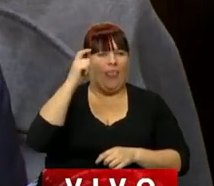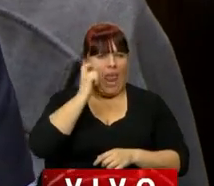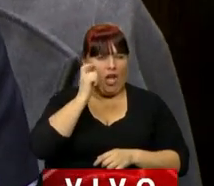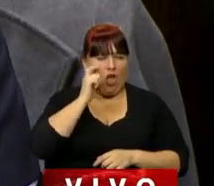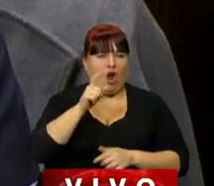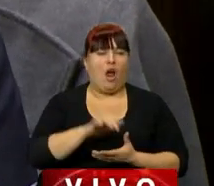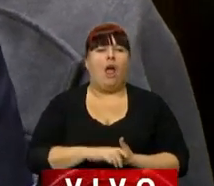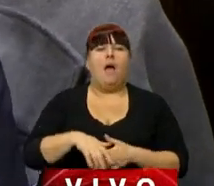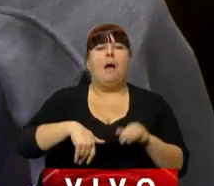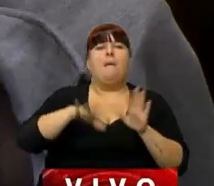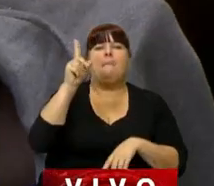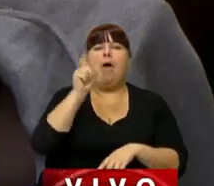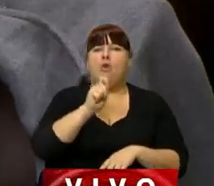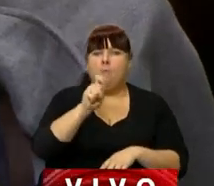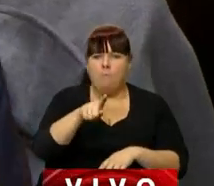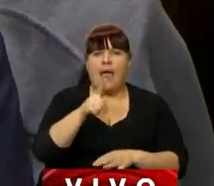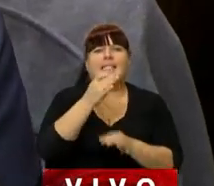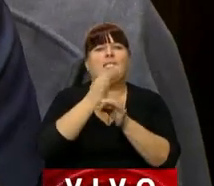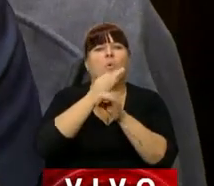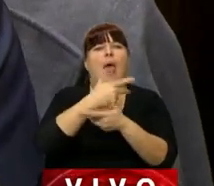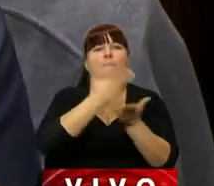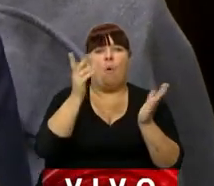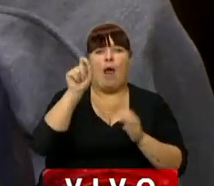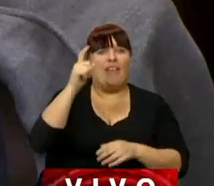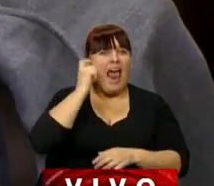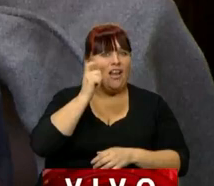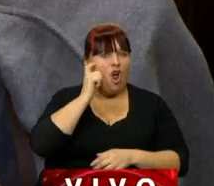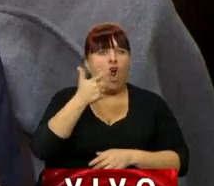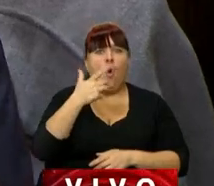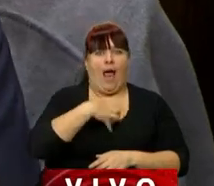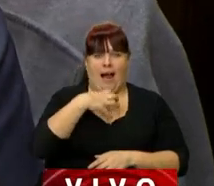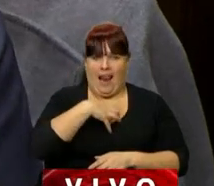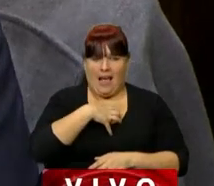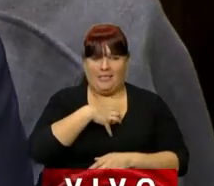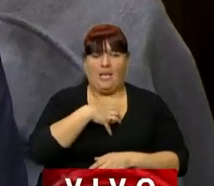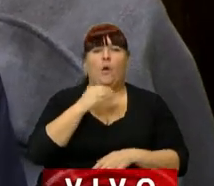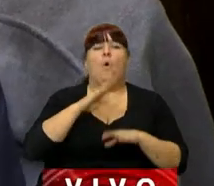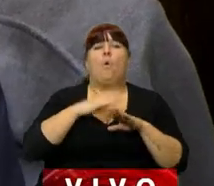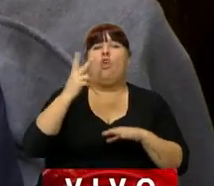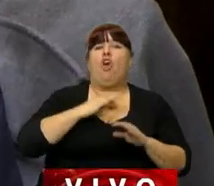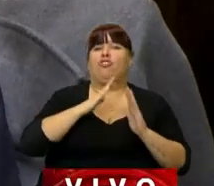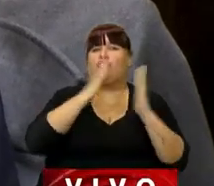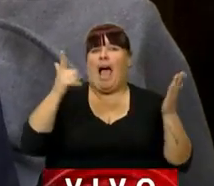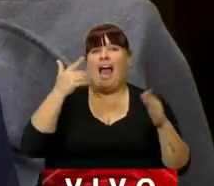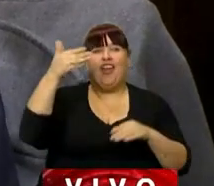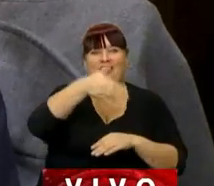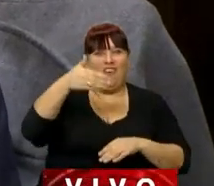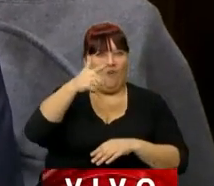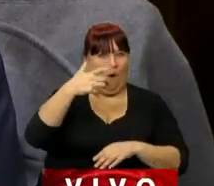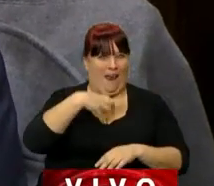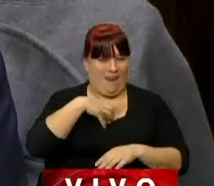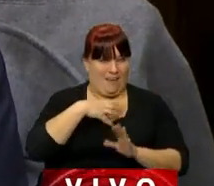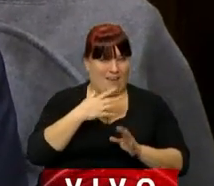provincia. Hace más de un mes que las escuelas públicas de La Rioja están sin clases, después de 2 años sin clases